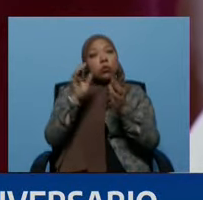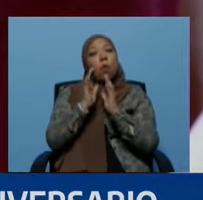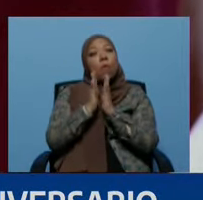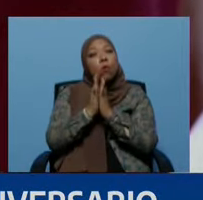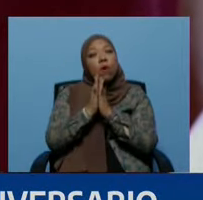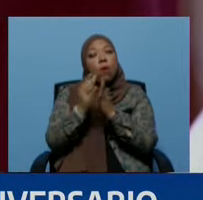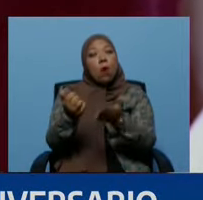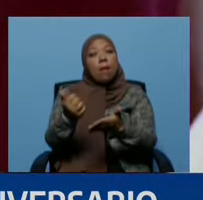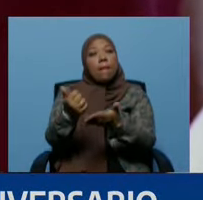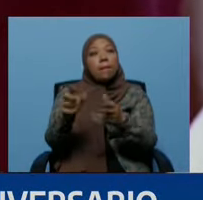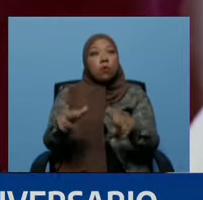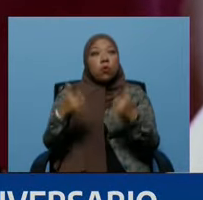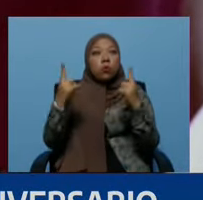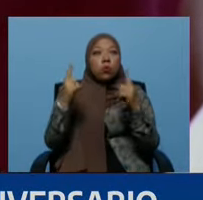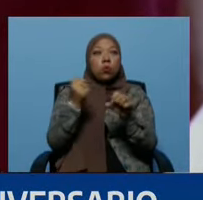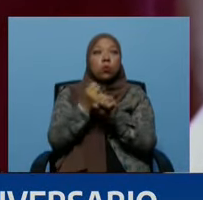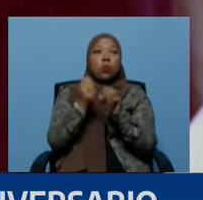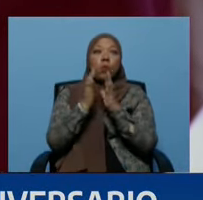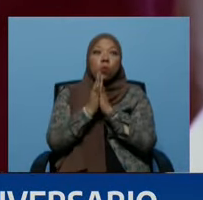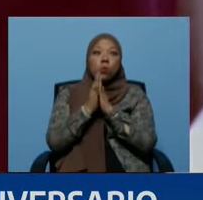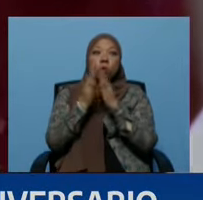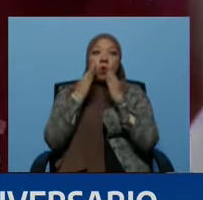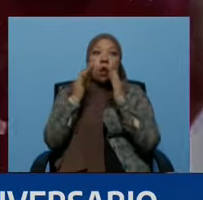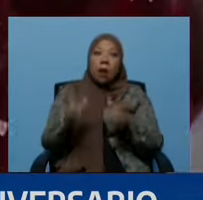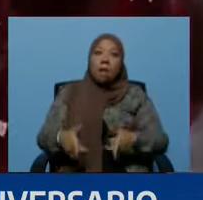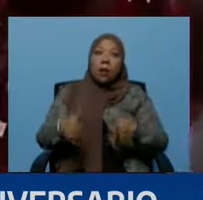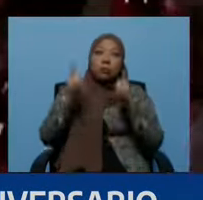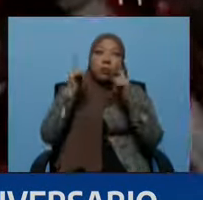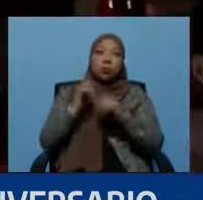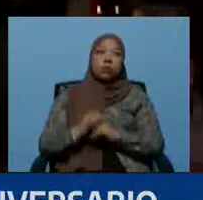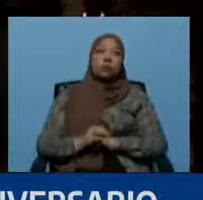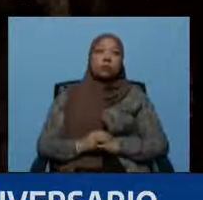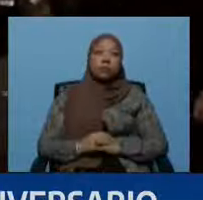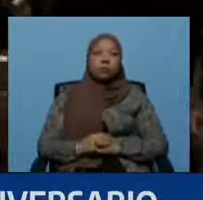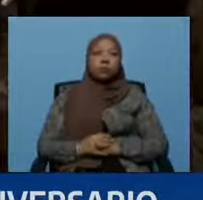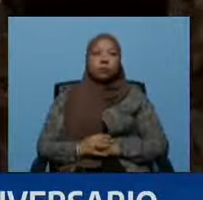para recibir la siguiente condecoración. Autorizado.